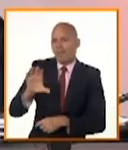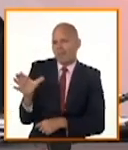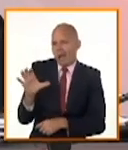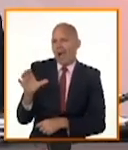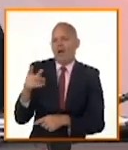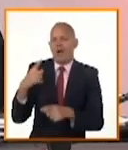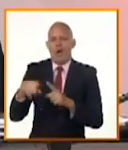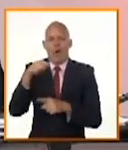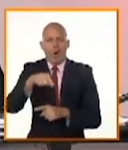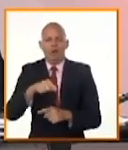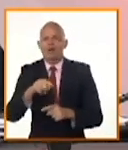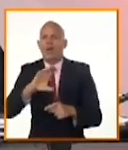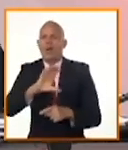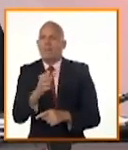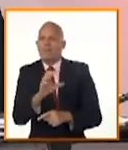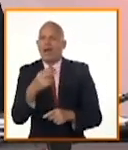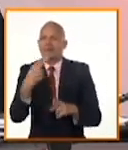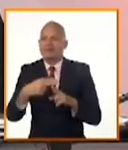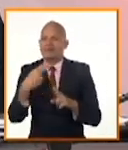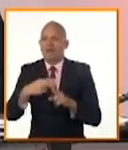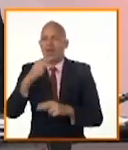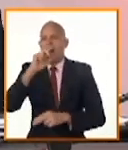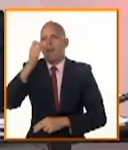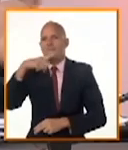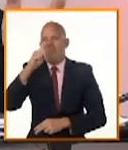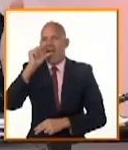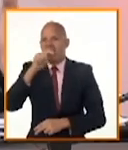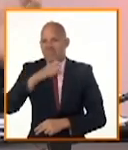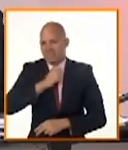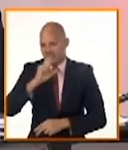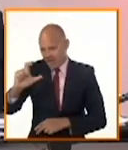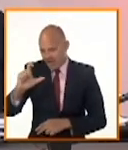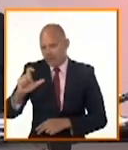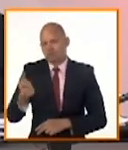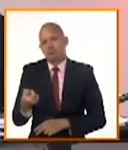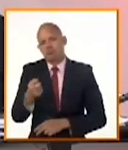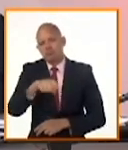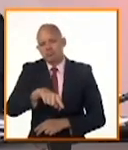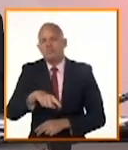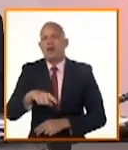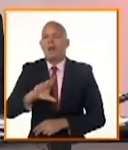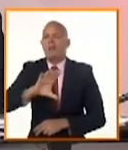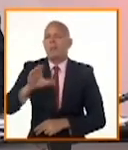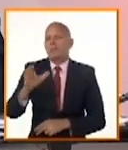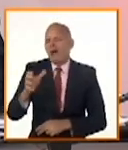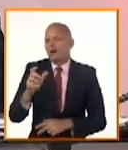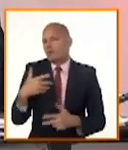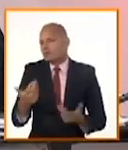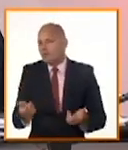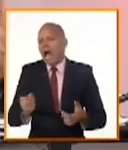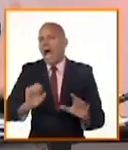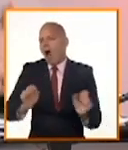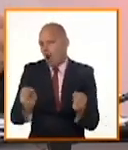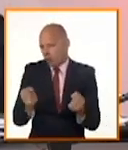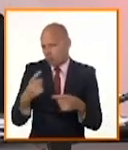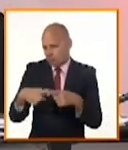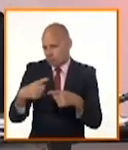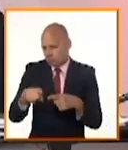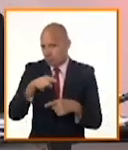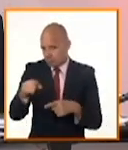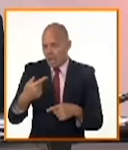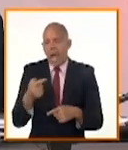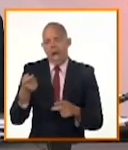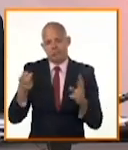banco Metropolitano del bandec y del Banco Popular de ahorro estarán intercambiando con todos los internautas sobre estos temas esclareciendo